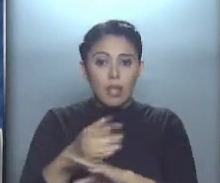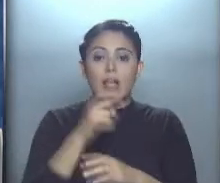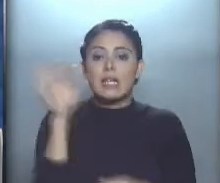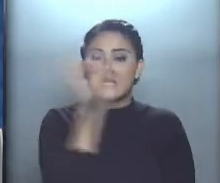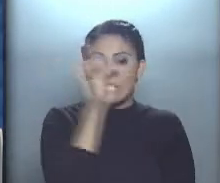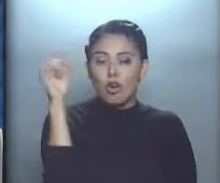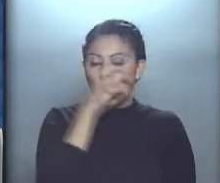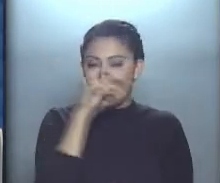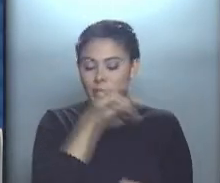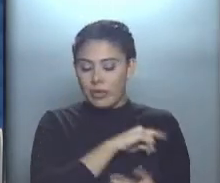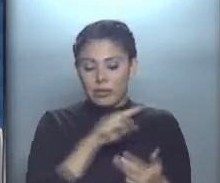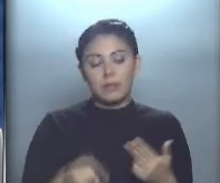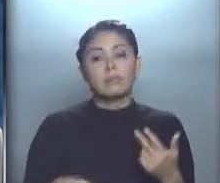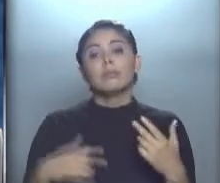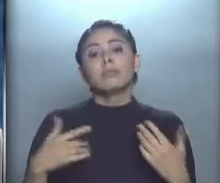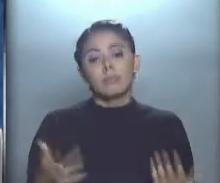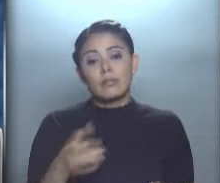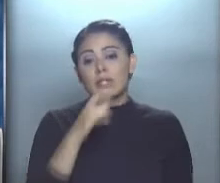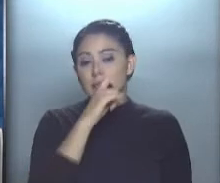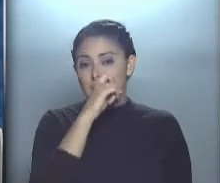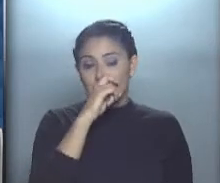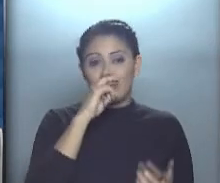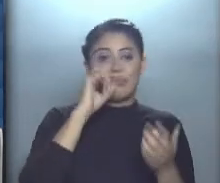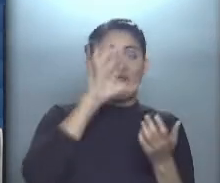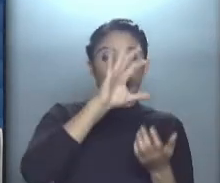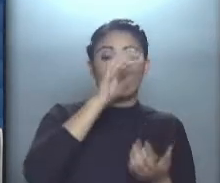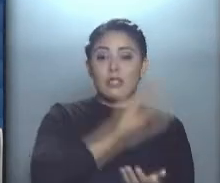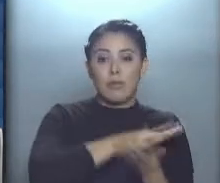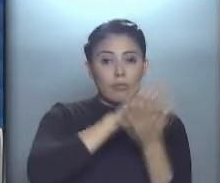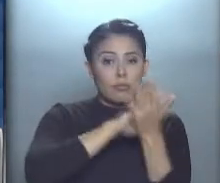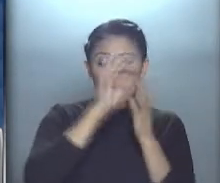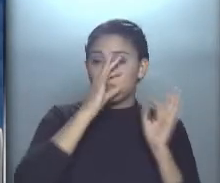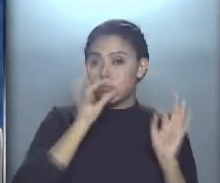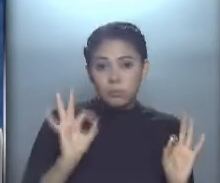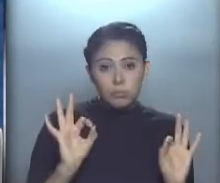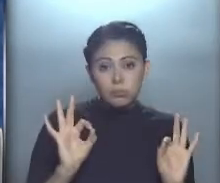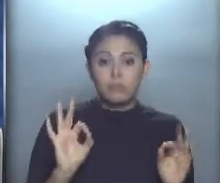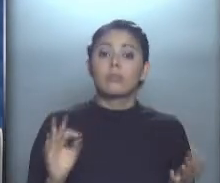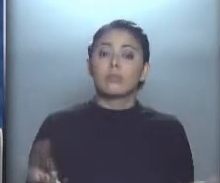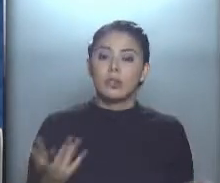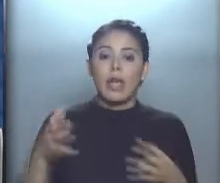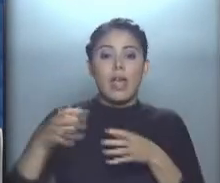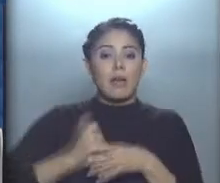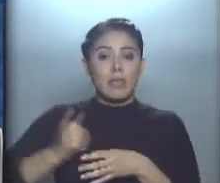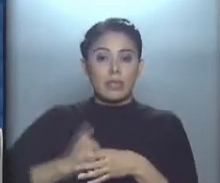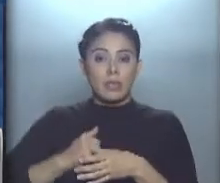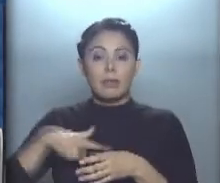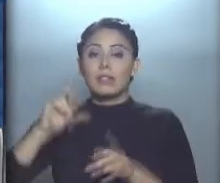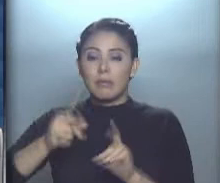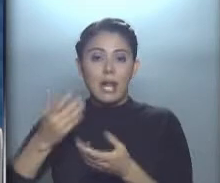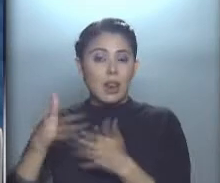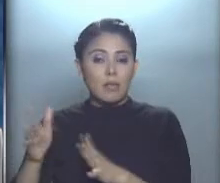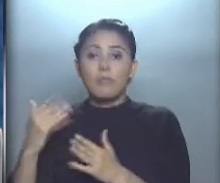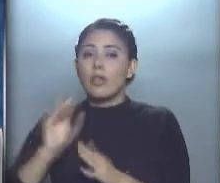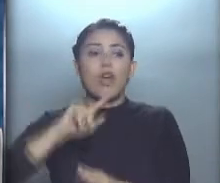y Corrientes. Obviamente, al resolverse el conflicto de la provincia de Santa Fe, tenemos liberación de agentes que pueden formar parte